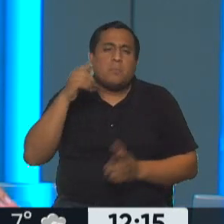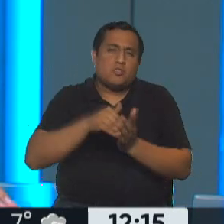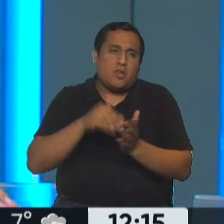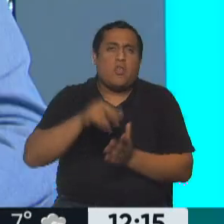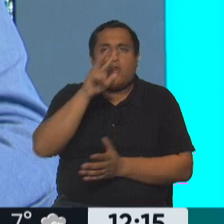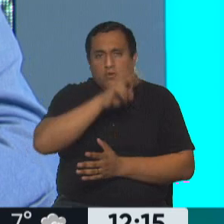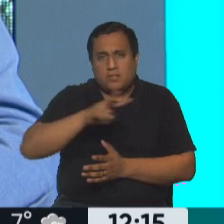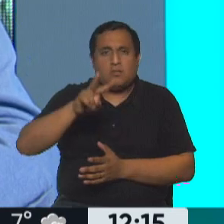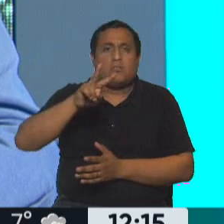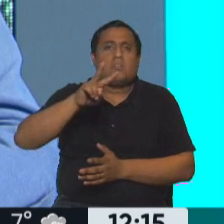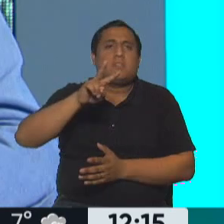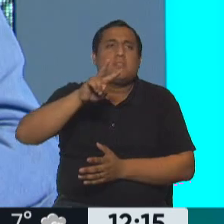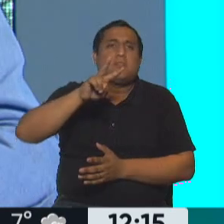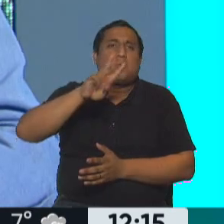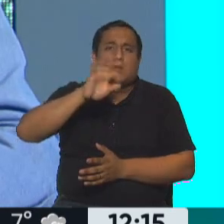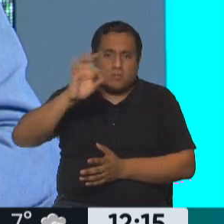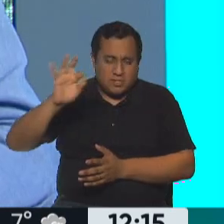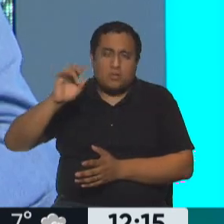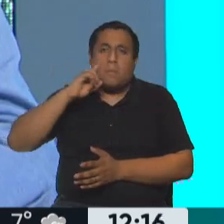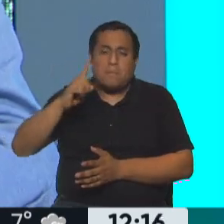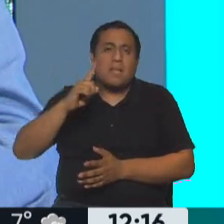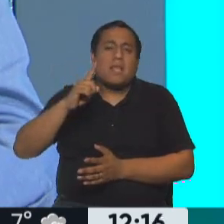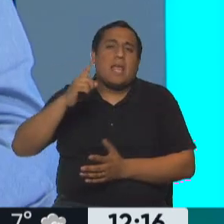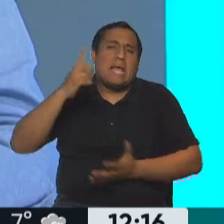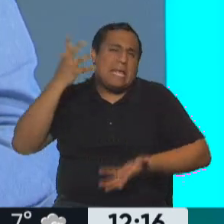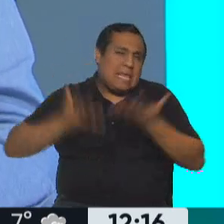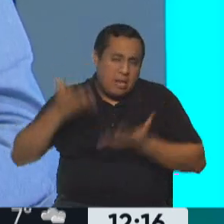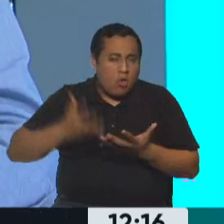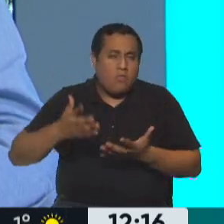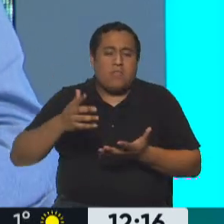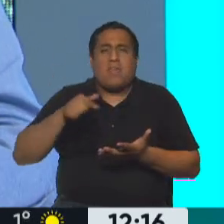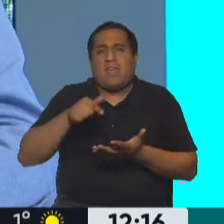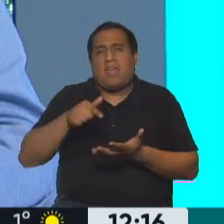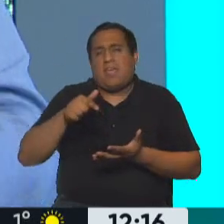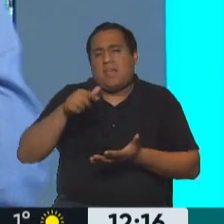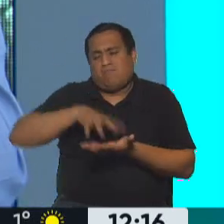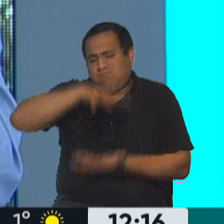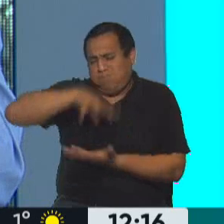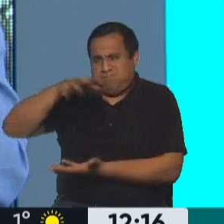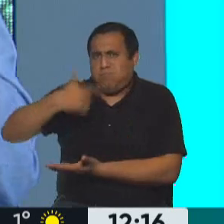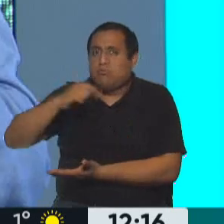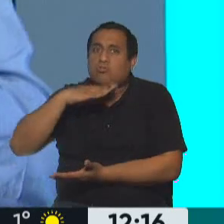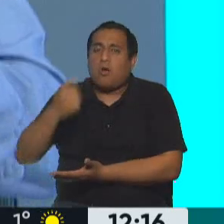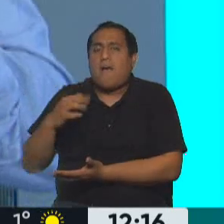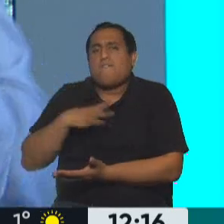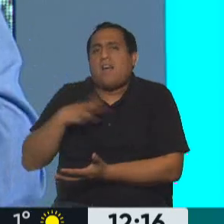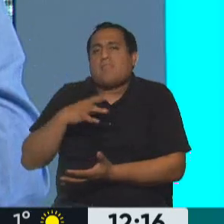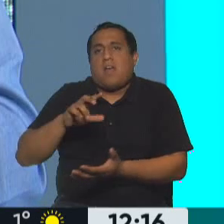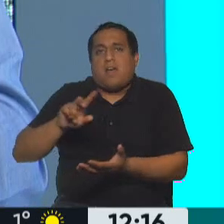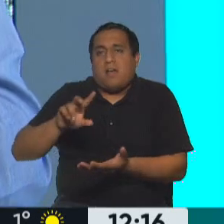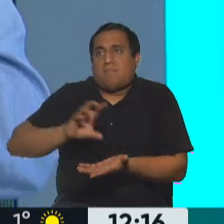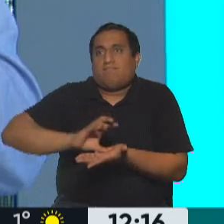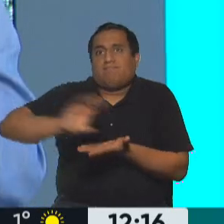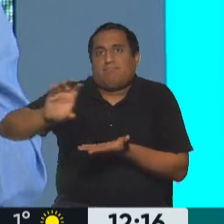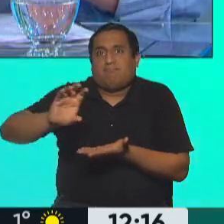8.274.000 toneladas todavía sin liquidar, que es una cifra muy, muy importante. Entonces digo, sería bueno tener toda la